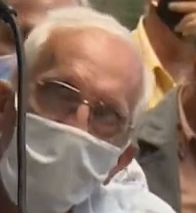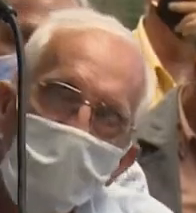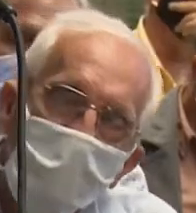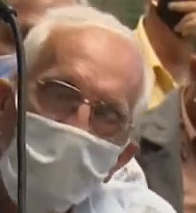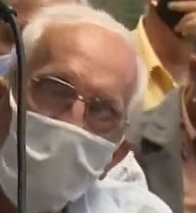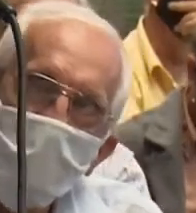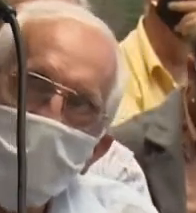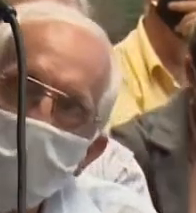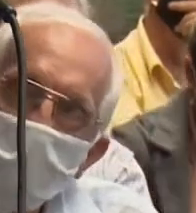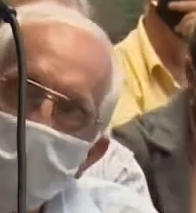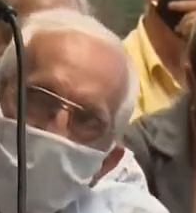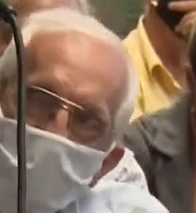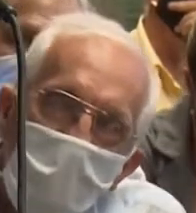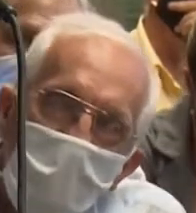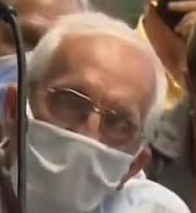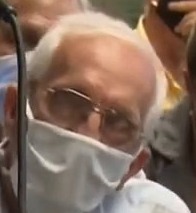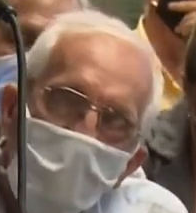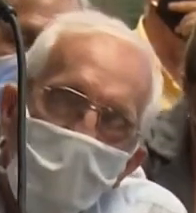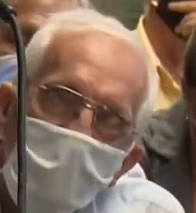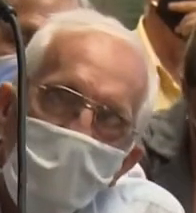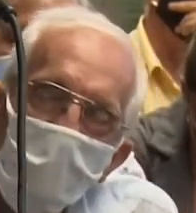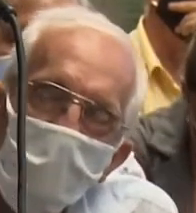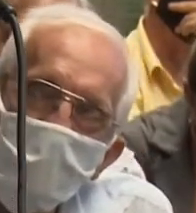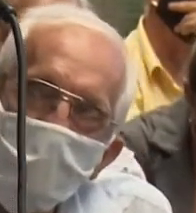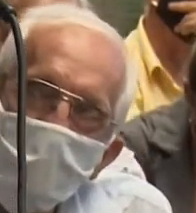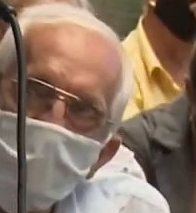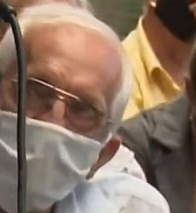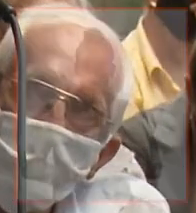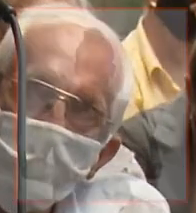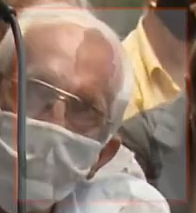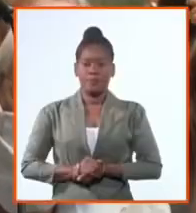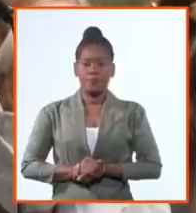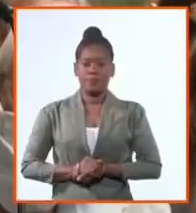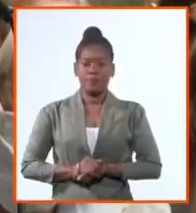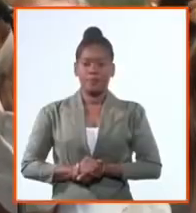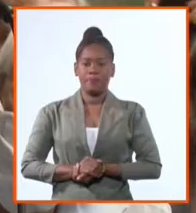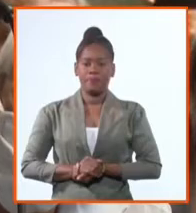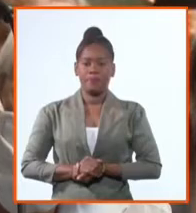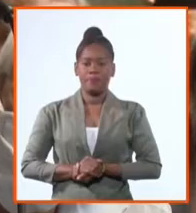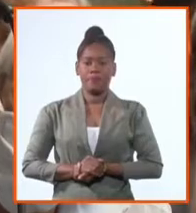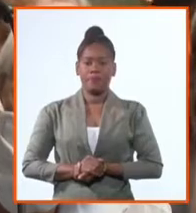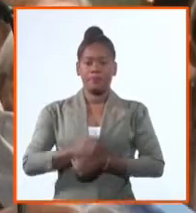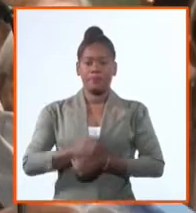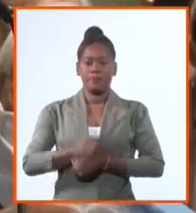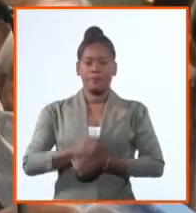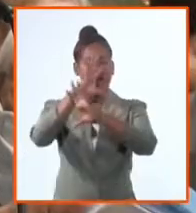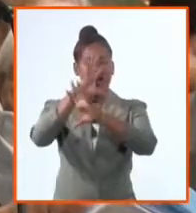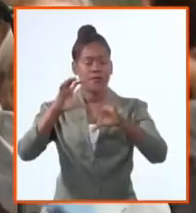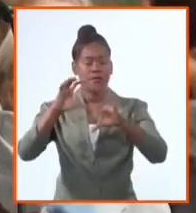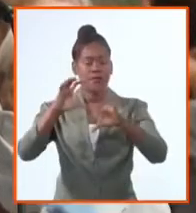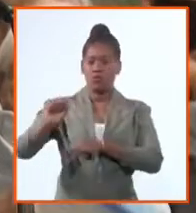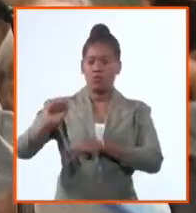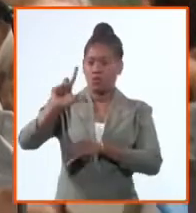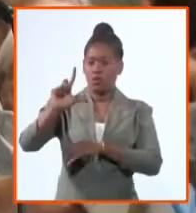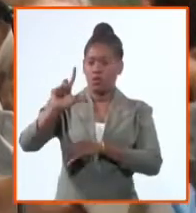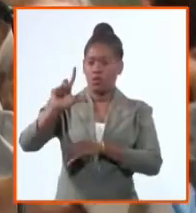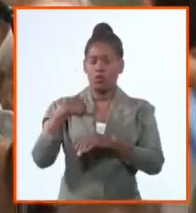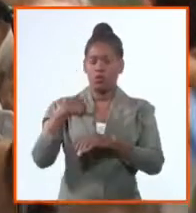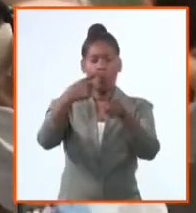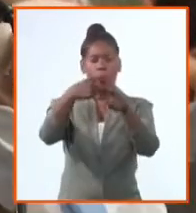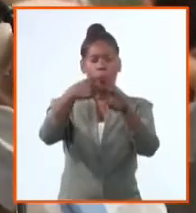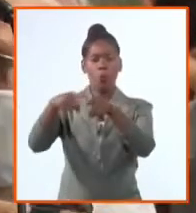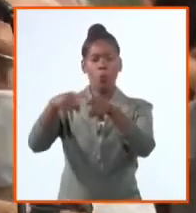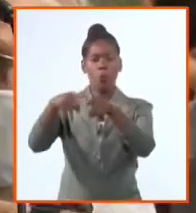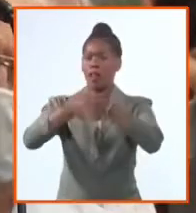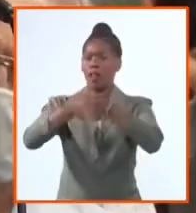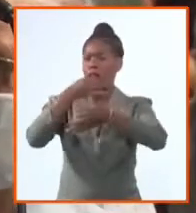Y en los tres elementos, en nuestro país estamos deficientes. En las ciencias sociales y en las humanidades. No voy a hablar por las otras. Creo que las